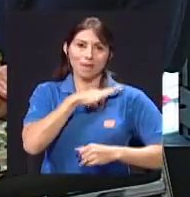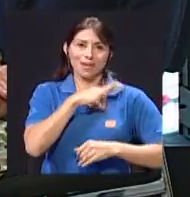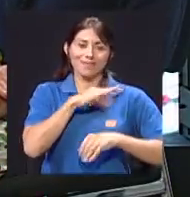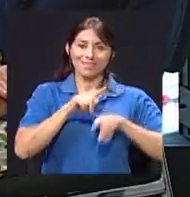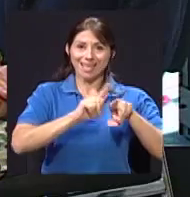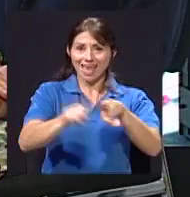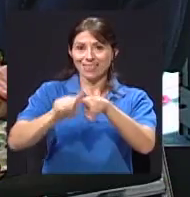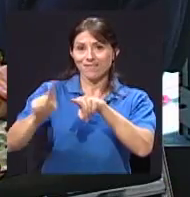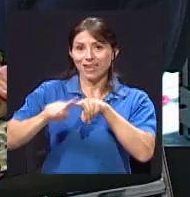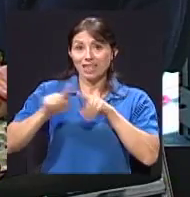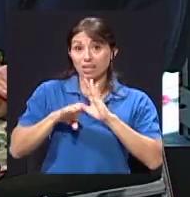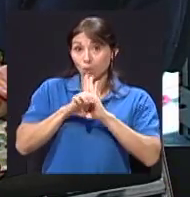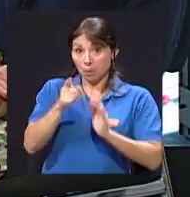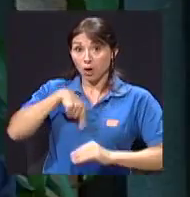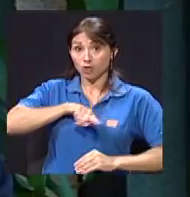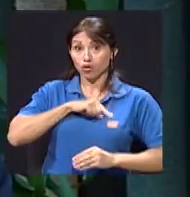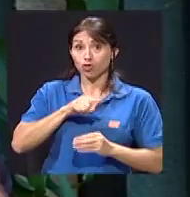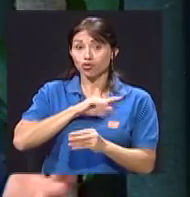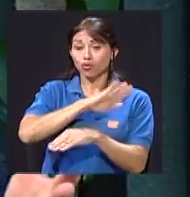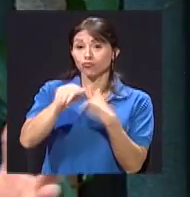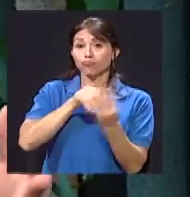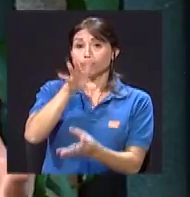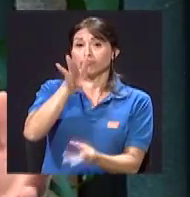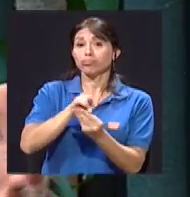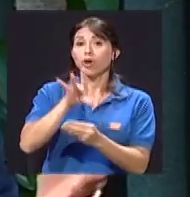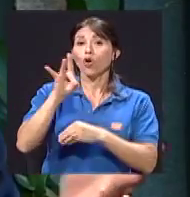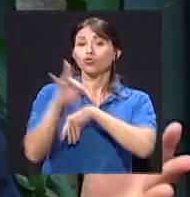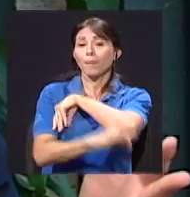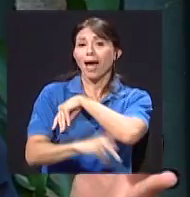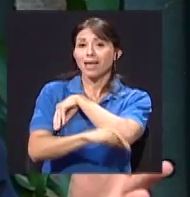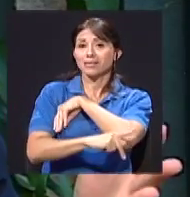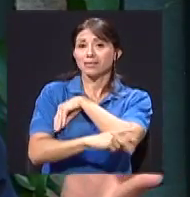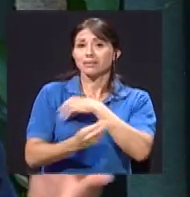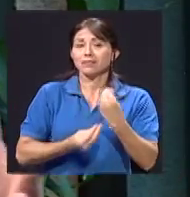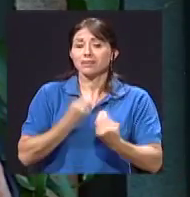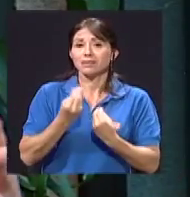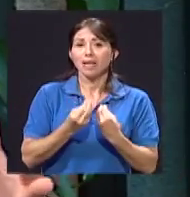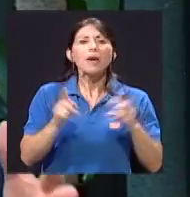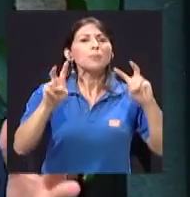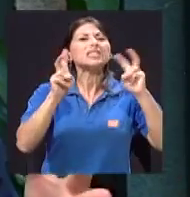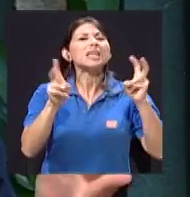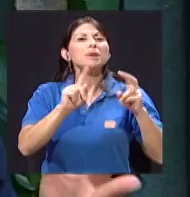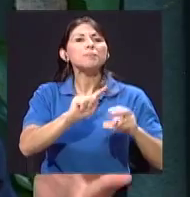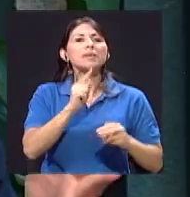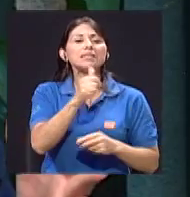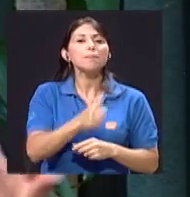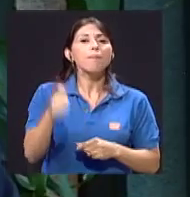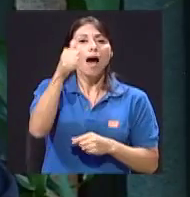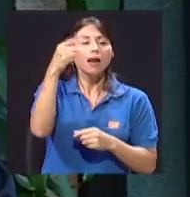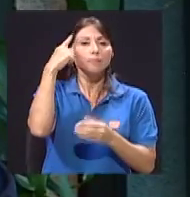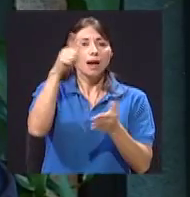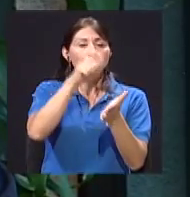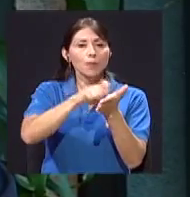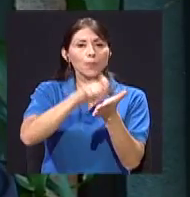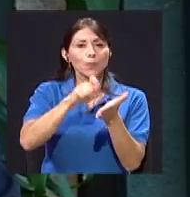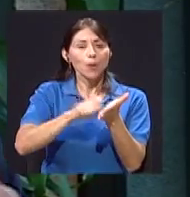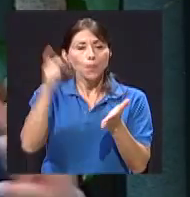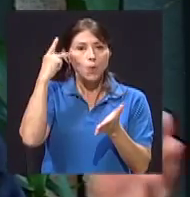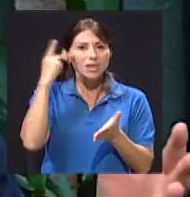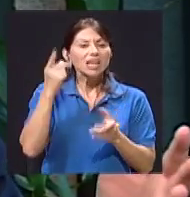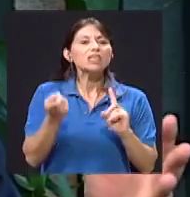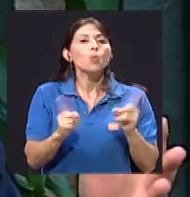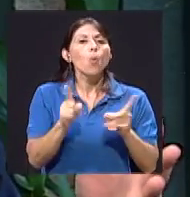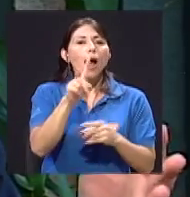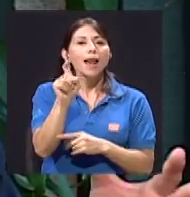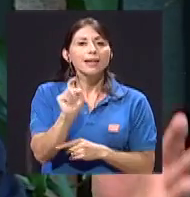en nuestra subregión a 8 países. ¿Cuáles son las prioridades que se han definido para construir estas políticas? Que es un tema importante. Y